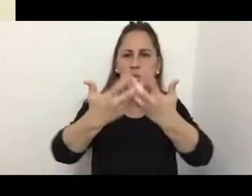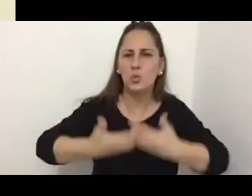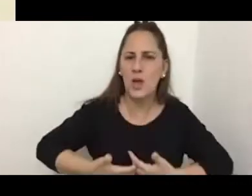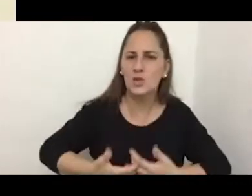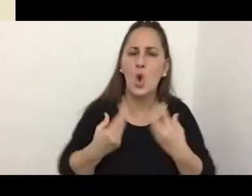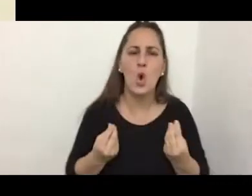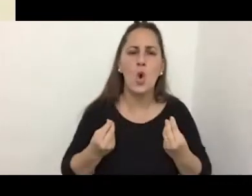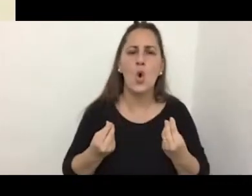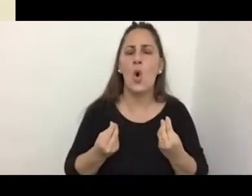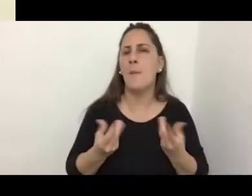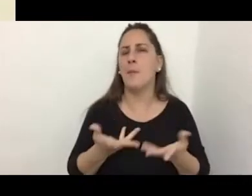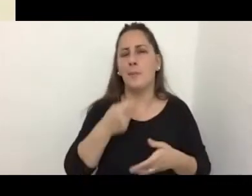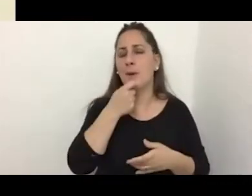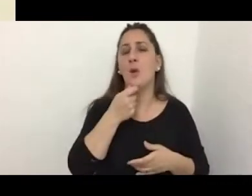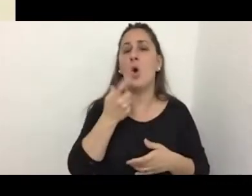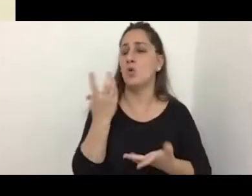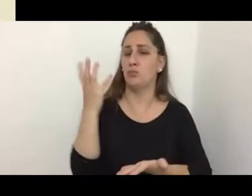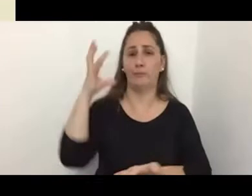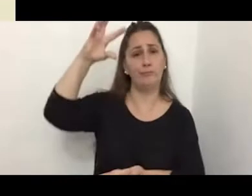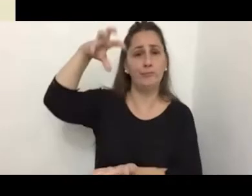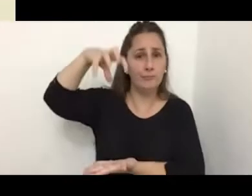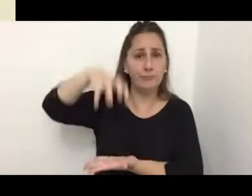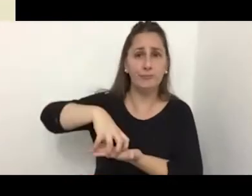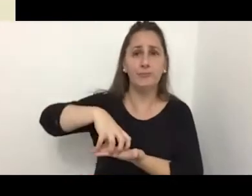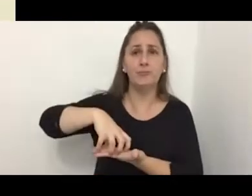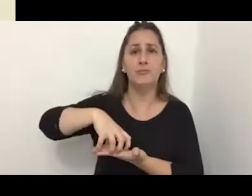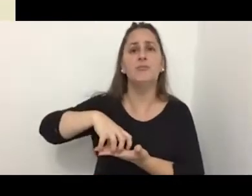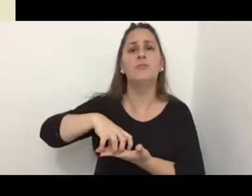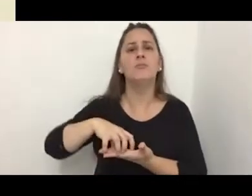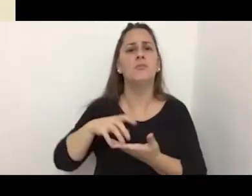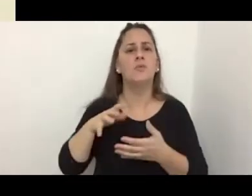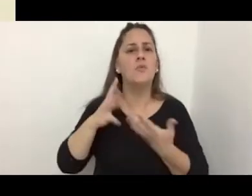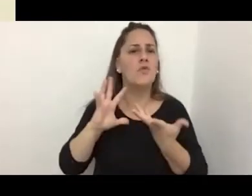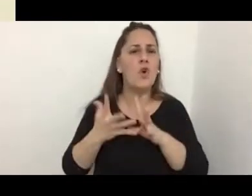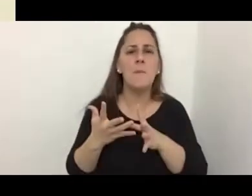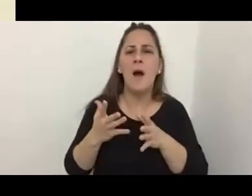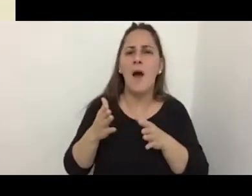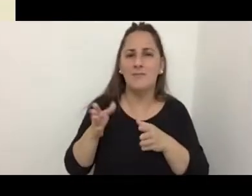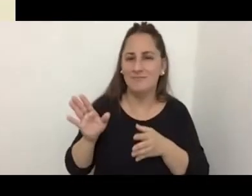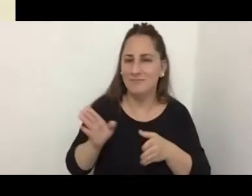por ejemplo, cuando un establecimiento marcha hacia alguna forma de economía social,